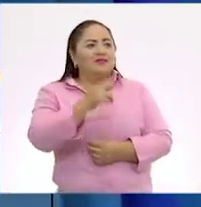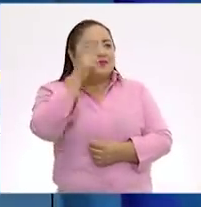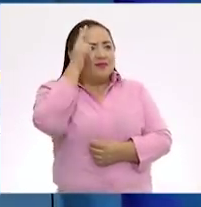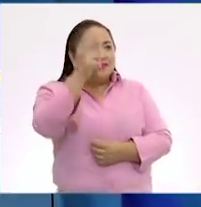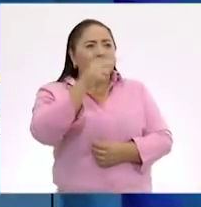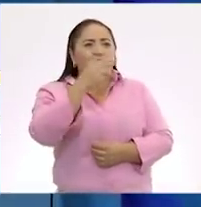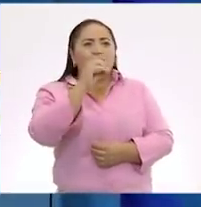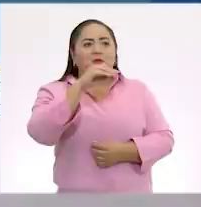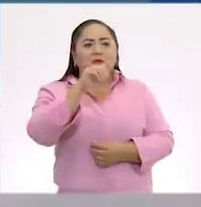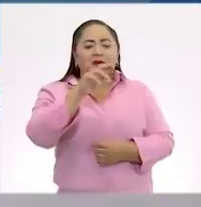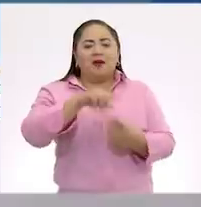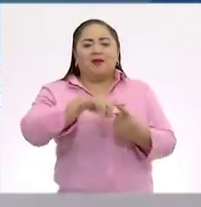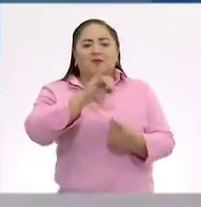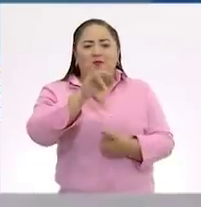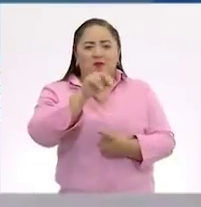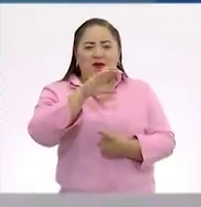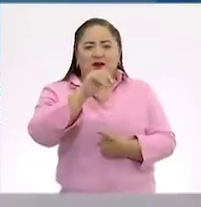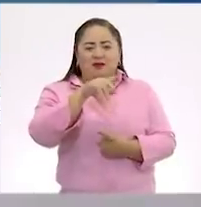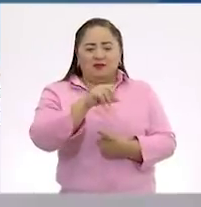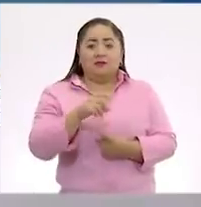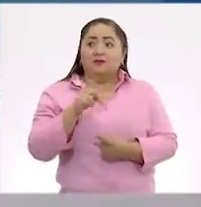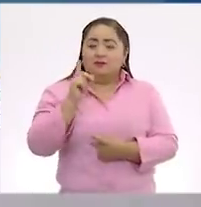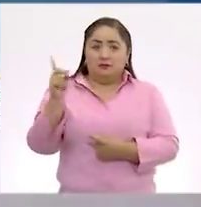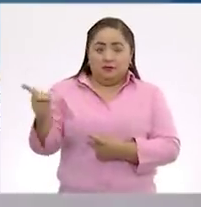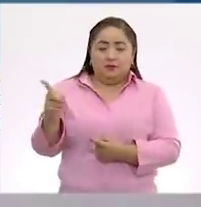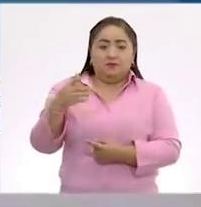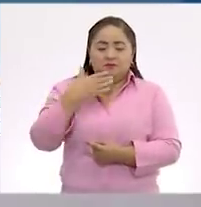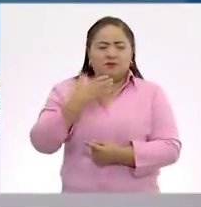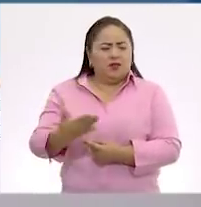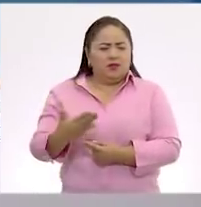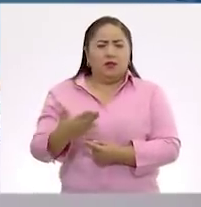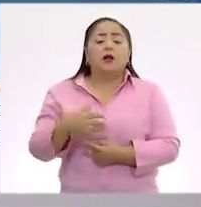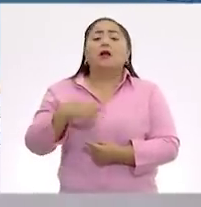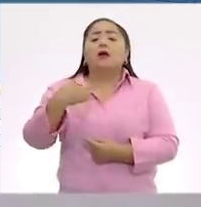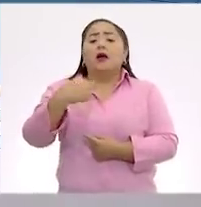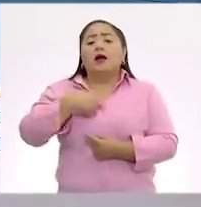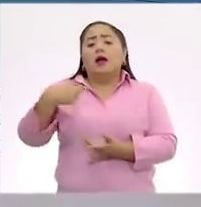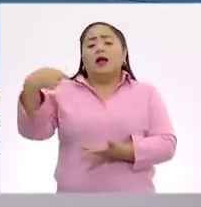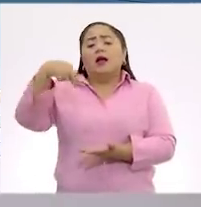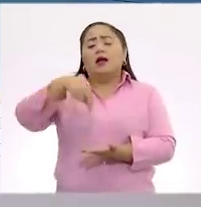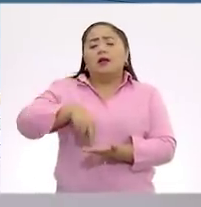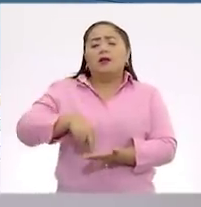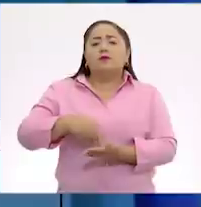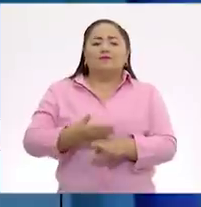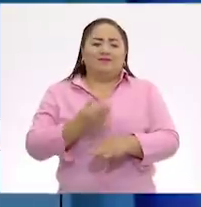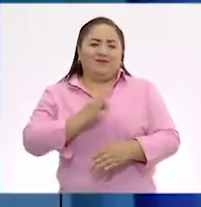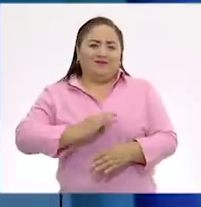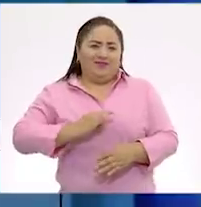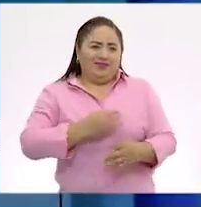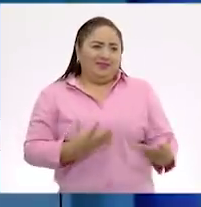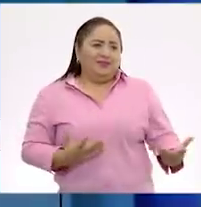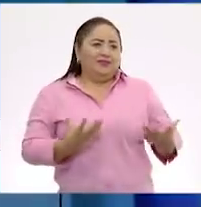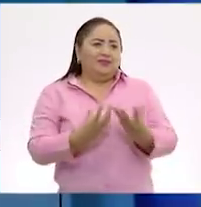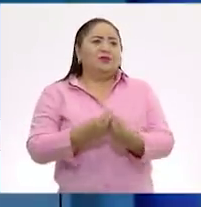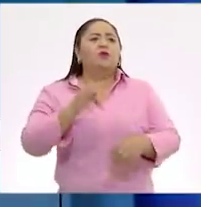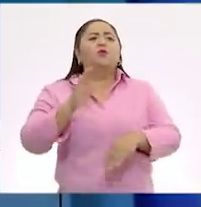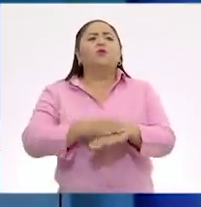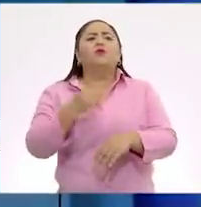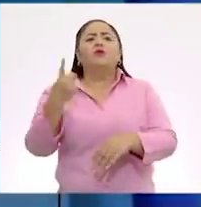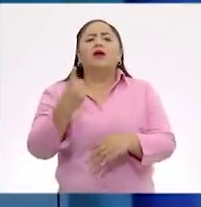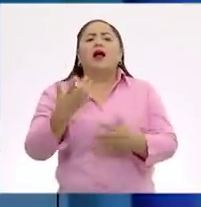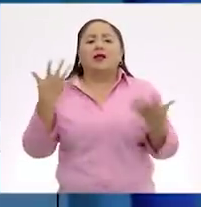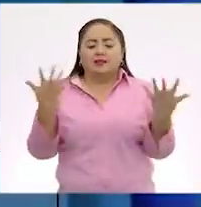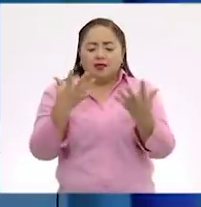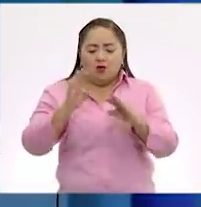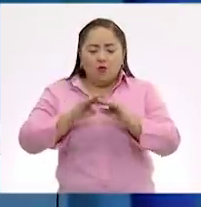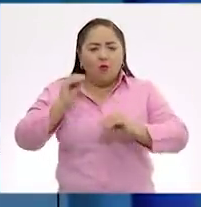Hola, Juan Carlos. ¿Cómo está, maestra? ¿Lista? Muy bien. Pues aquí, muy feliz de estar con ustedes porque vamos a realizar